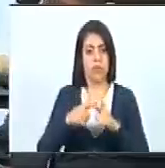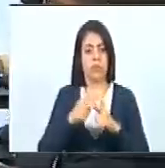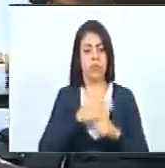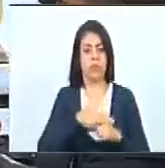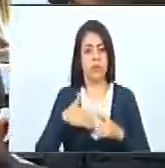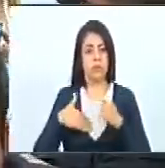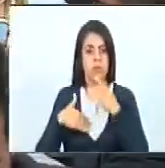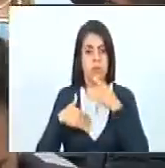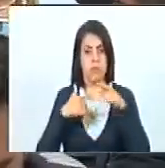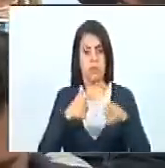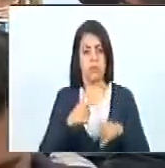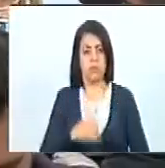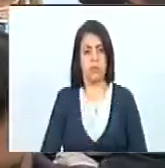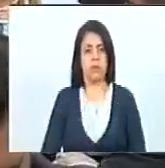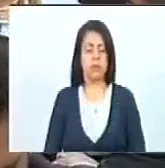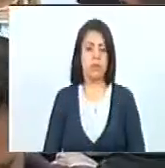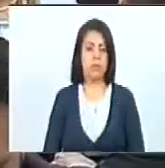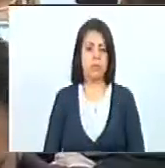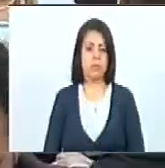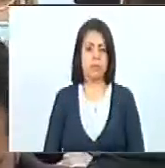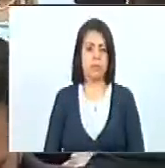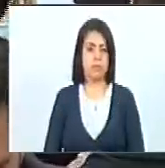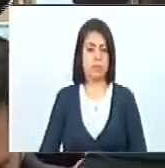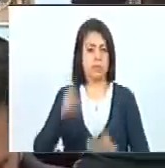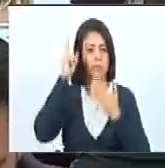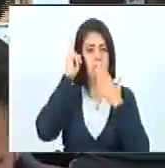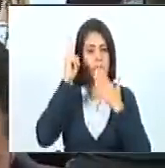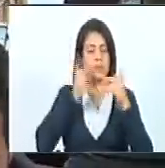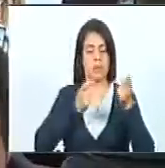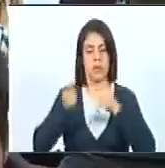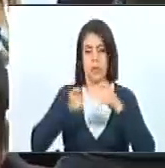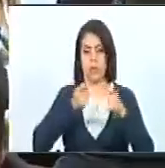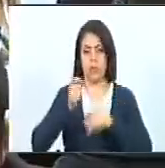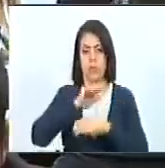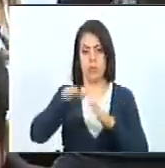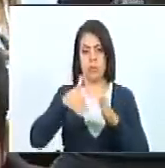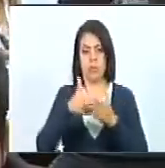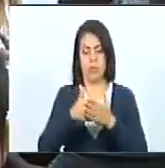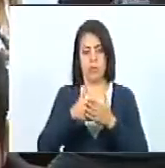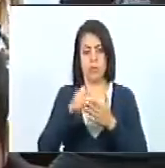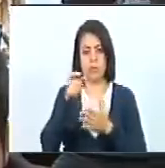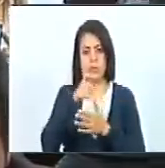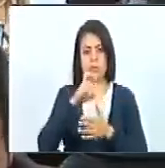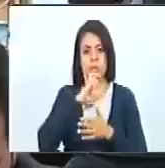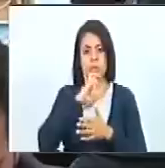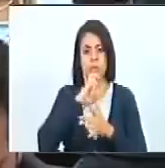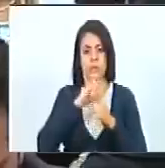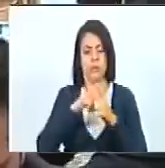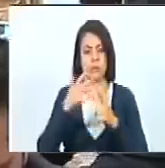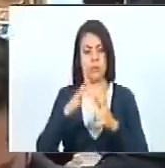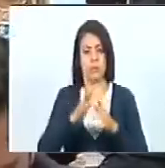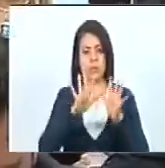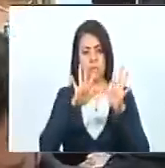decir que los Yanomami son los que controlan la minería. Hay